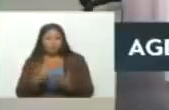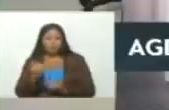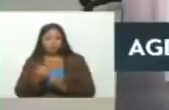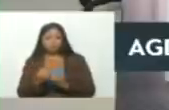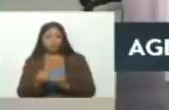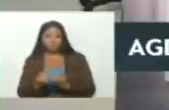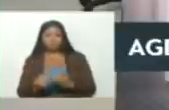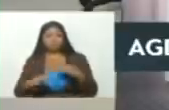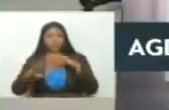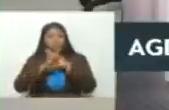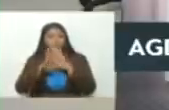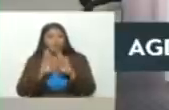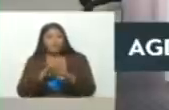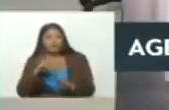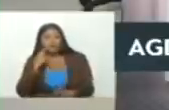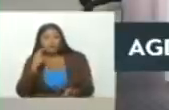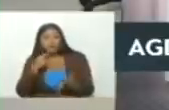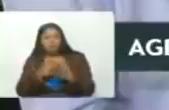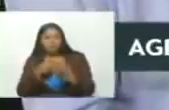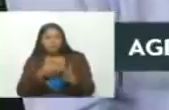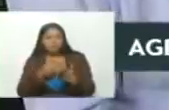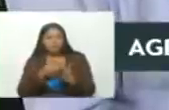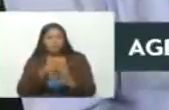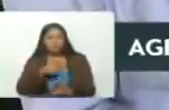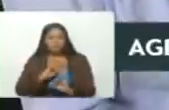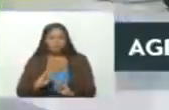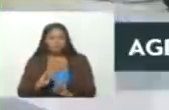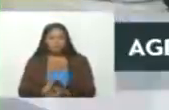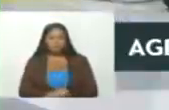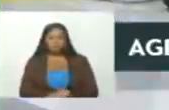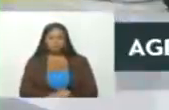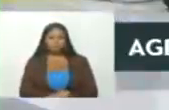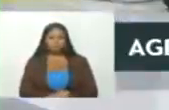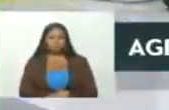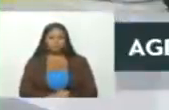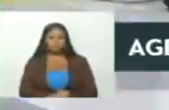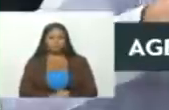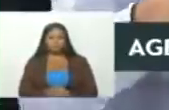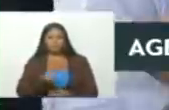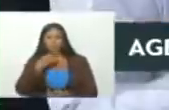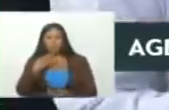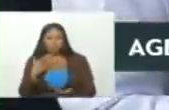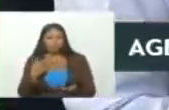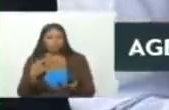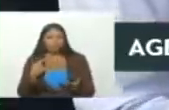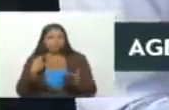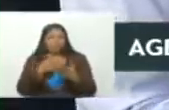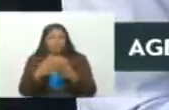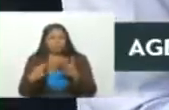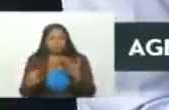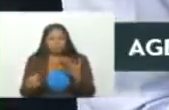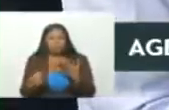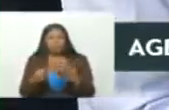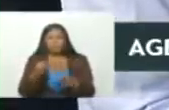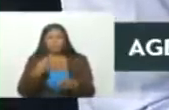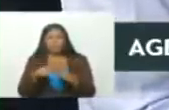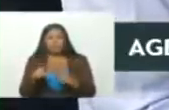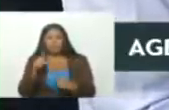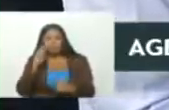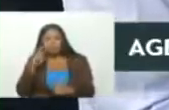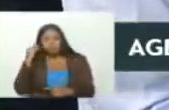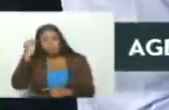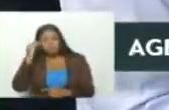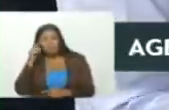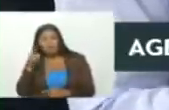las sanciones? Las sanciones a quienes no cumplan con este impuesto. Bueno, hay multas, hay un conjunto de elementos allí, pero yo creo